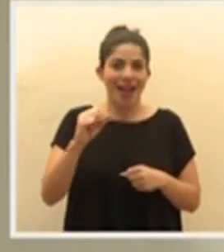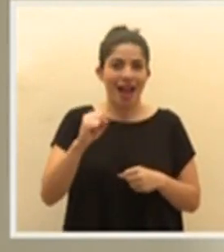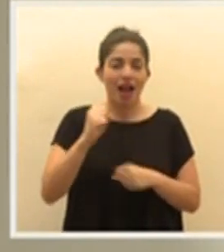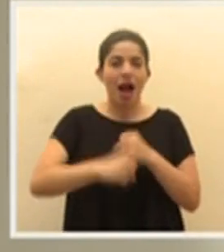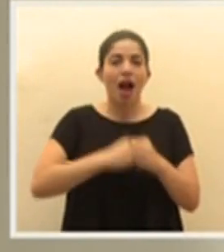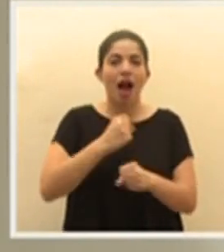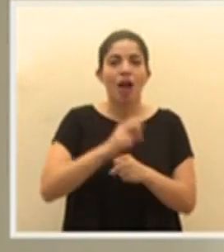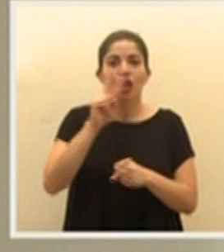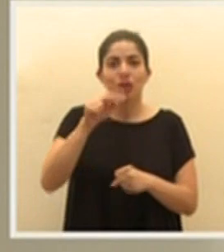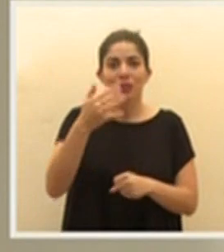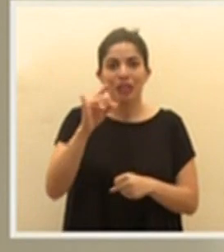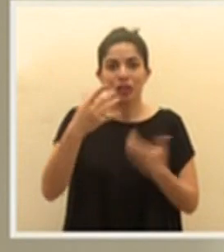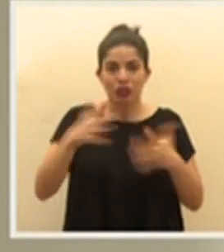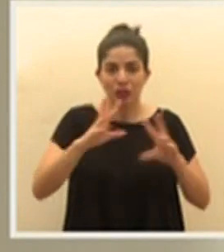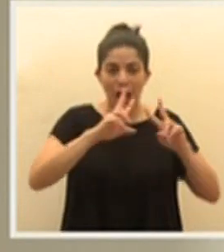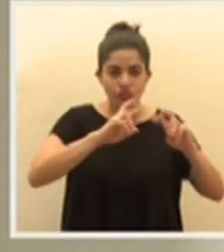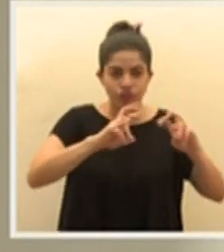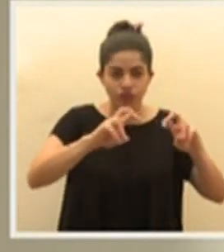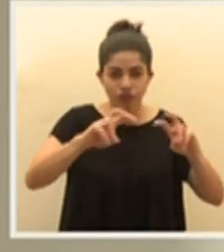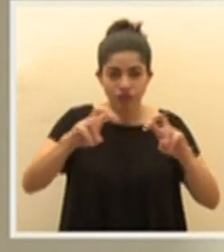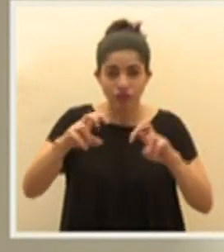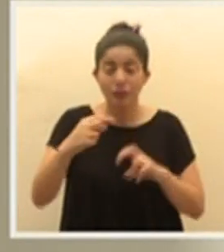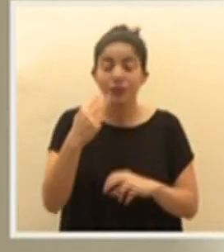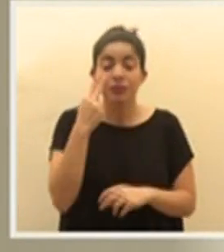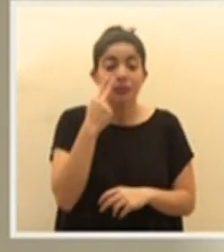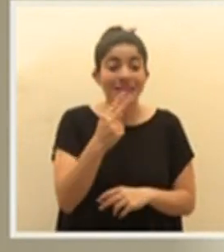2018, teníamos que el